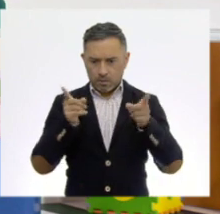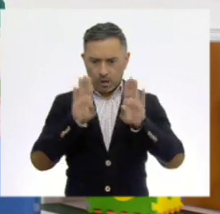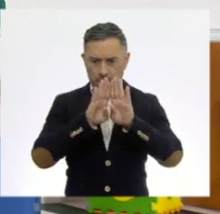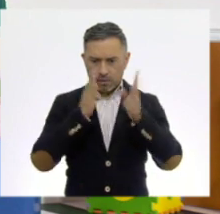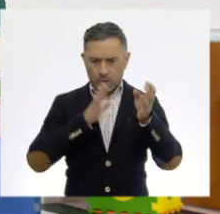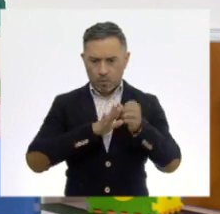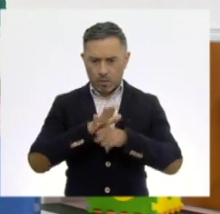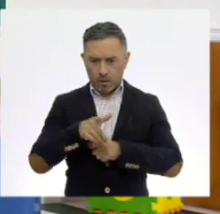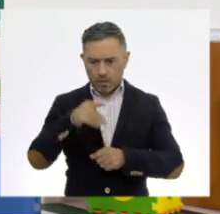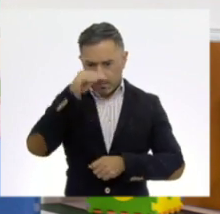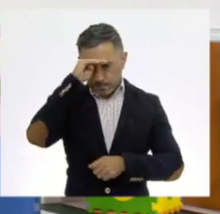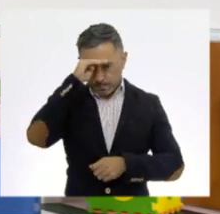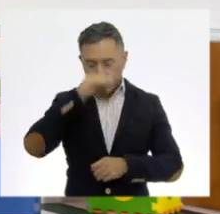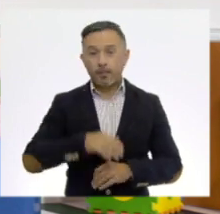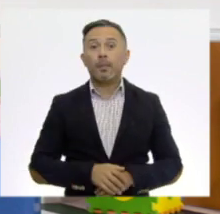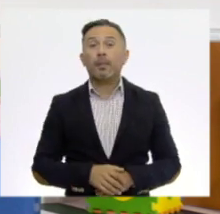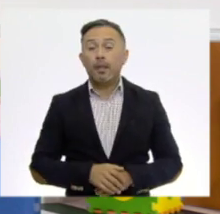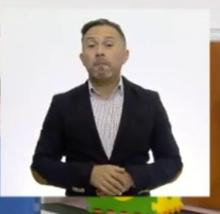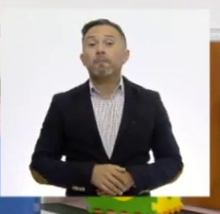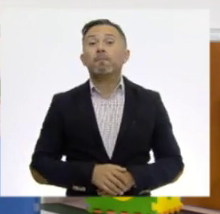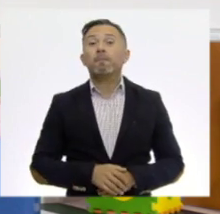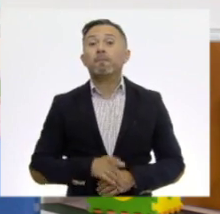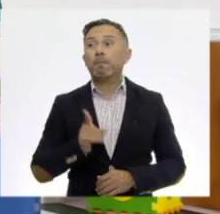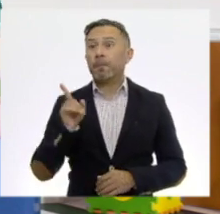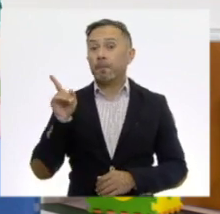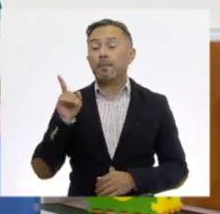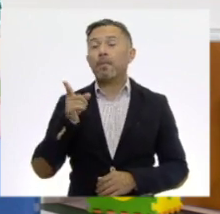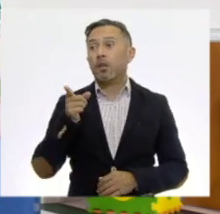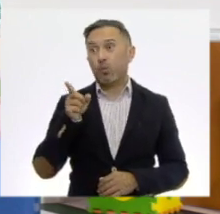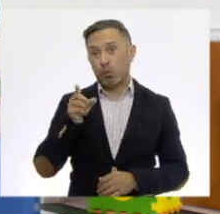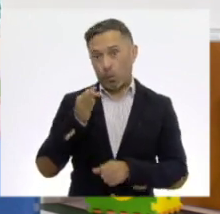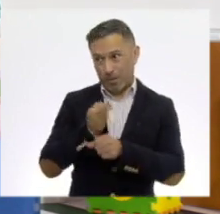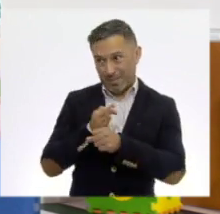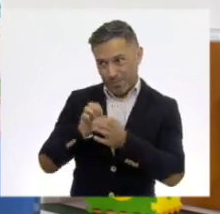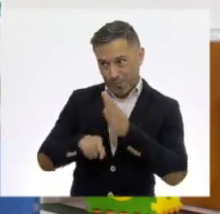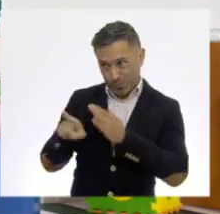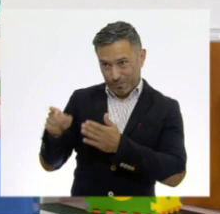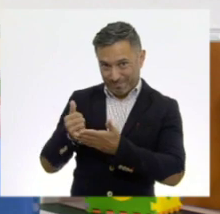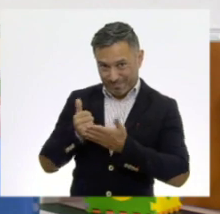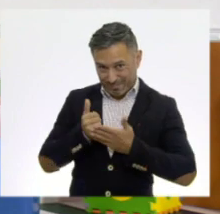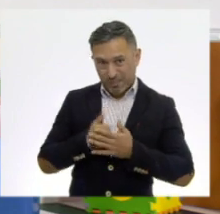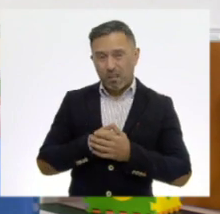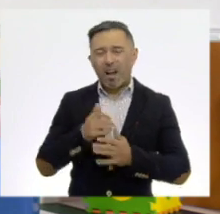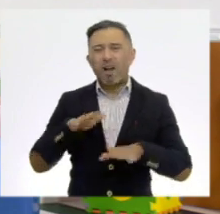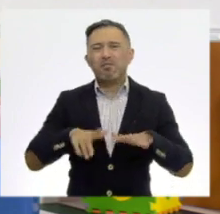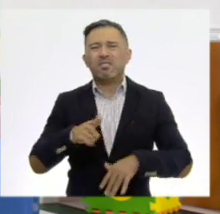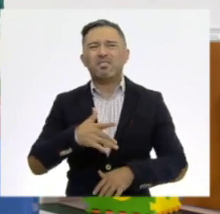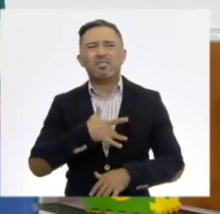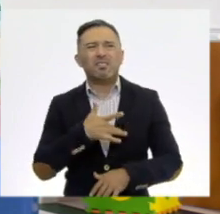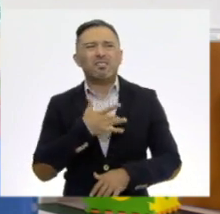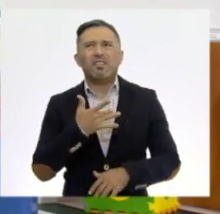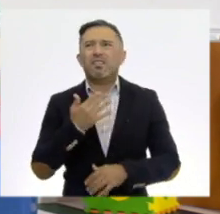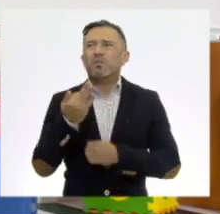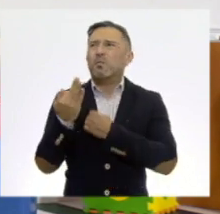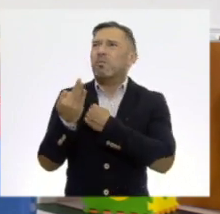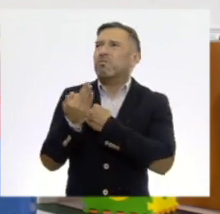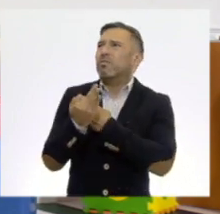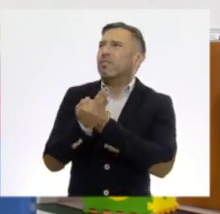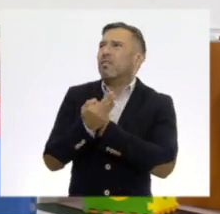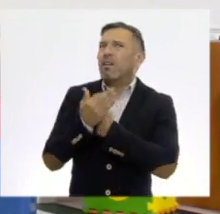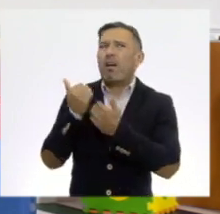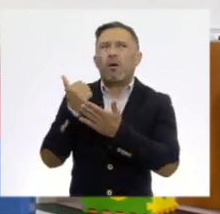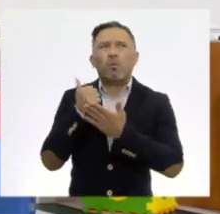que hacen que tú, que nos estás ayudando, probablemente te sientas desprotegido, te sientas incómodo con